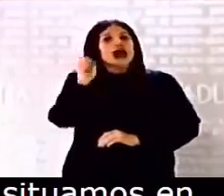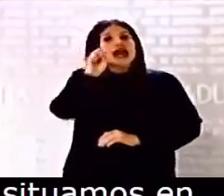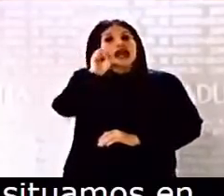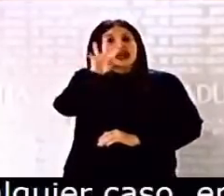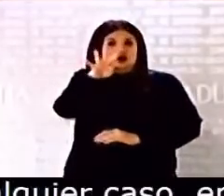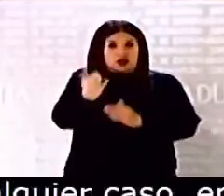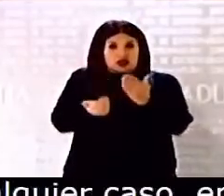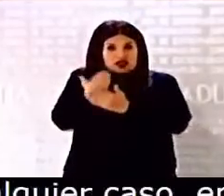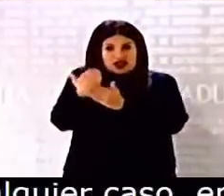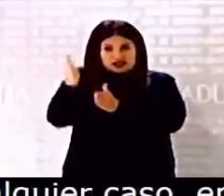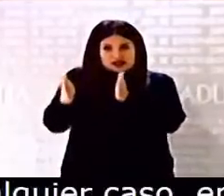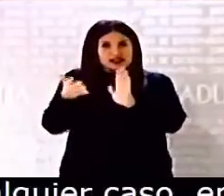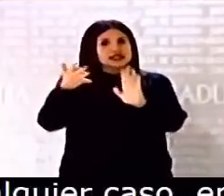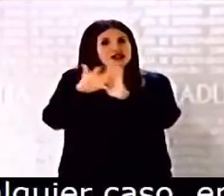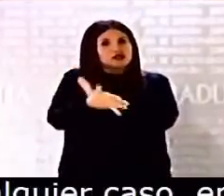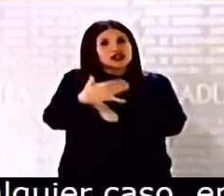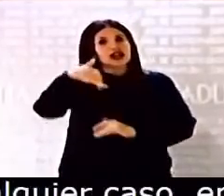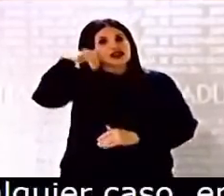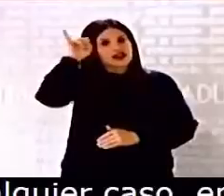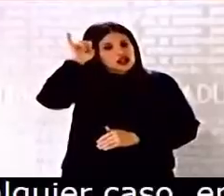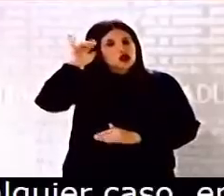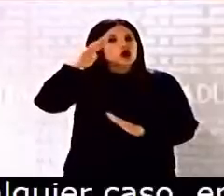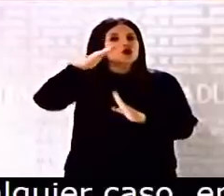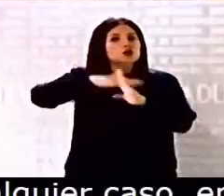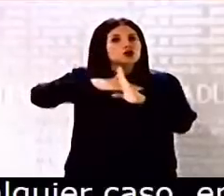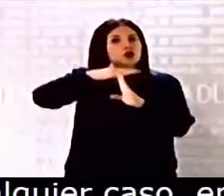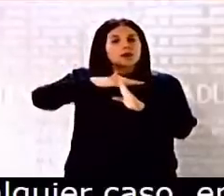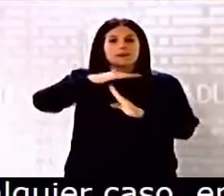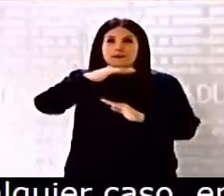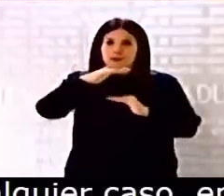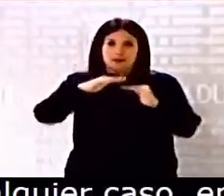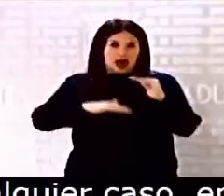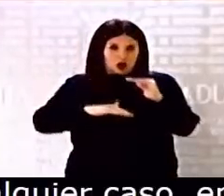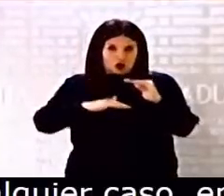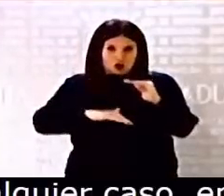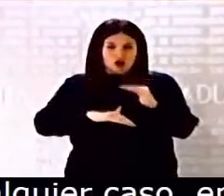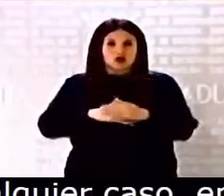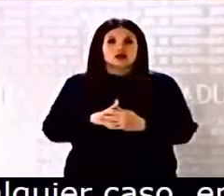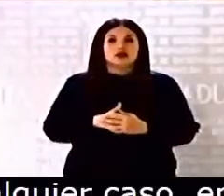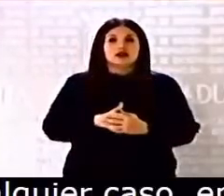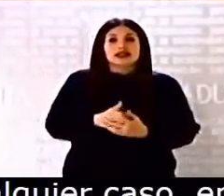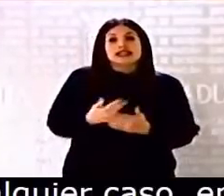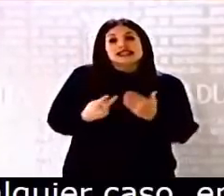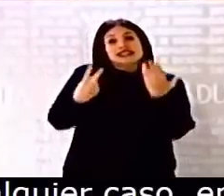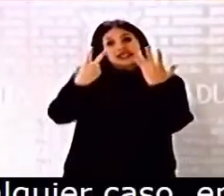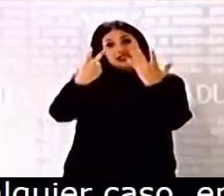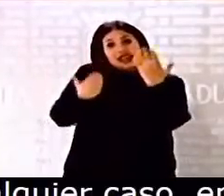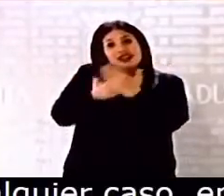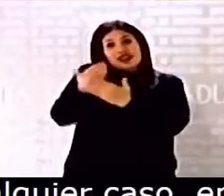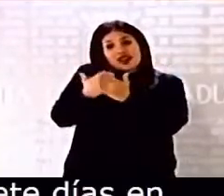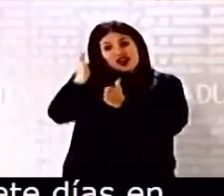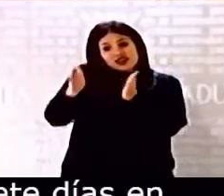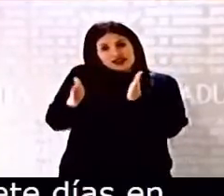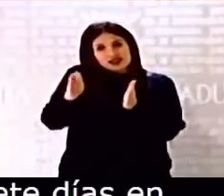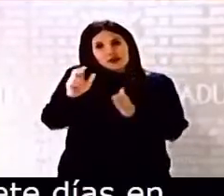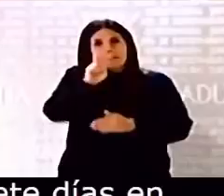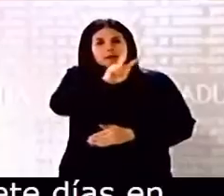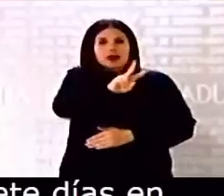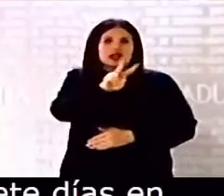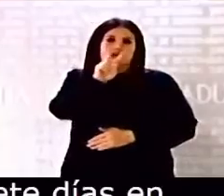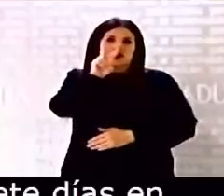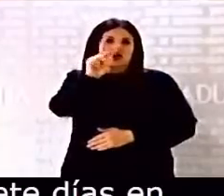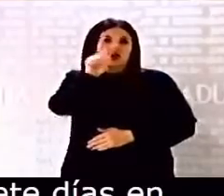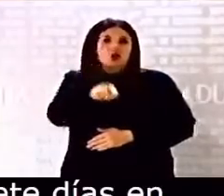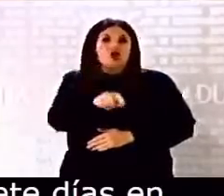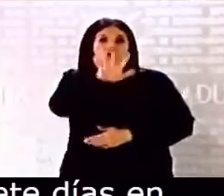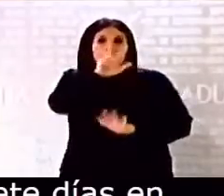de riesgo bajo. A los 7 días en 22,57, en cualquier caso en nivel de riesgo